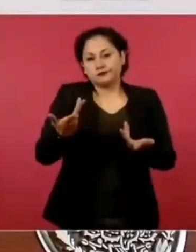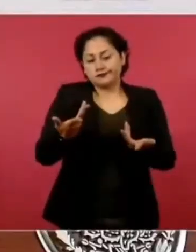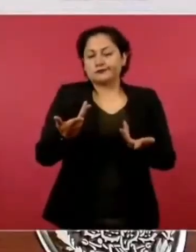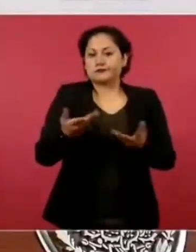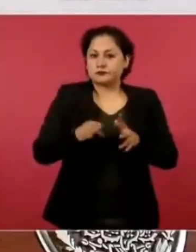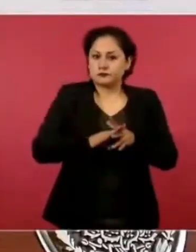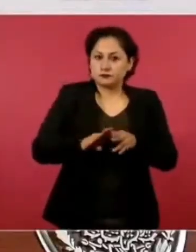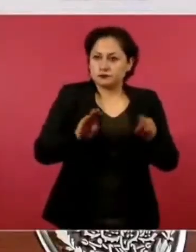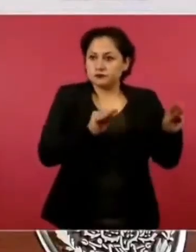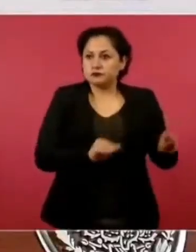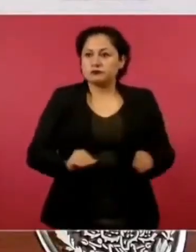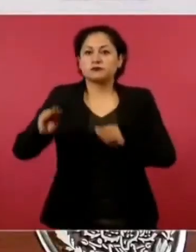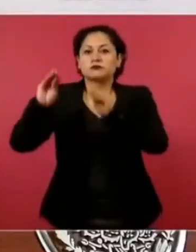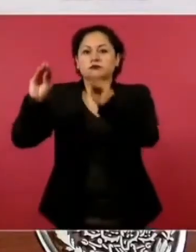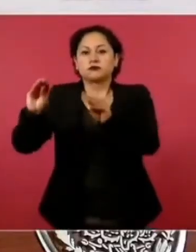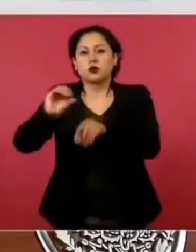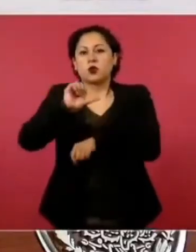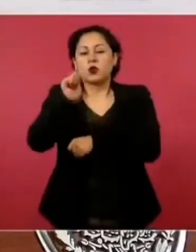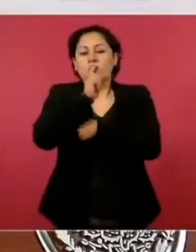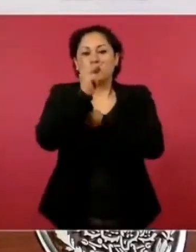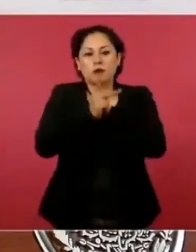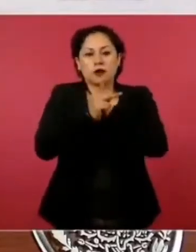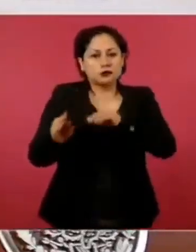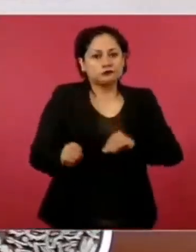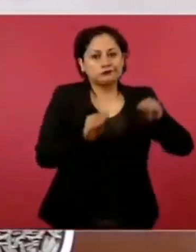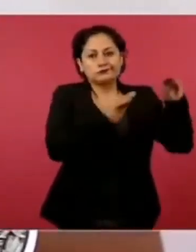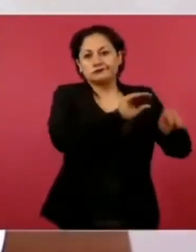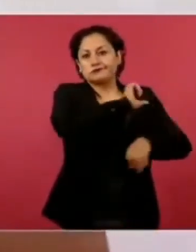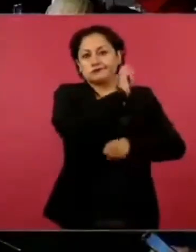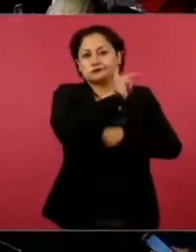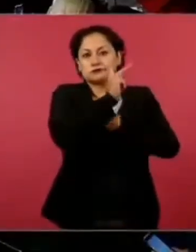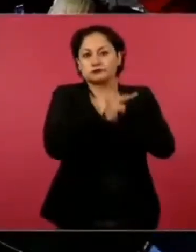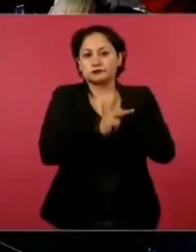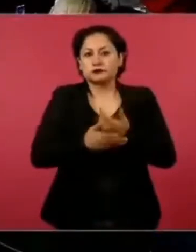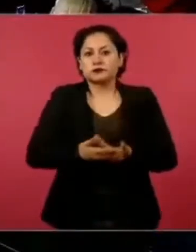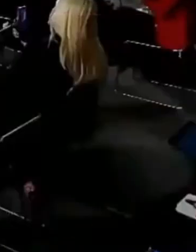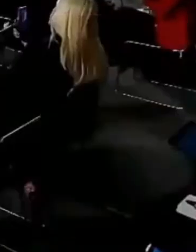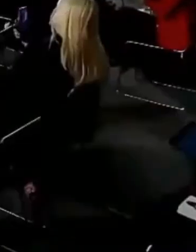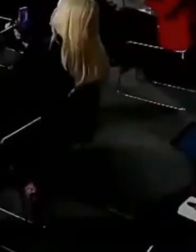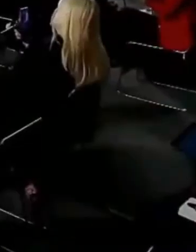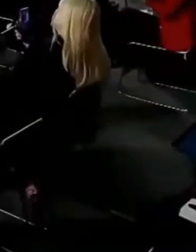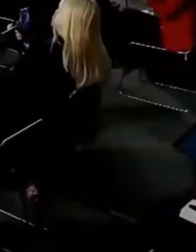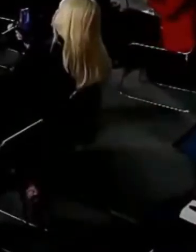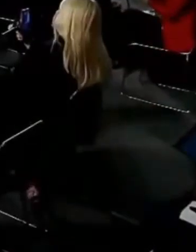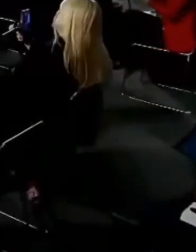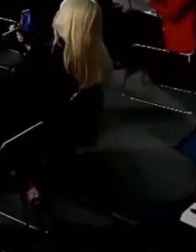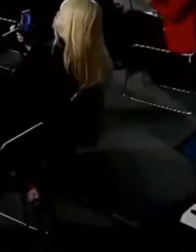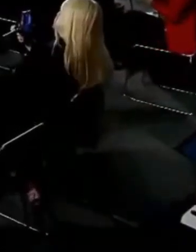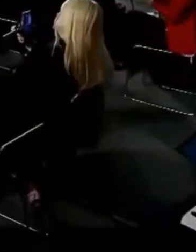y ya que empiezan a mejorar económicamente,